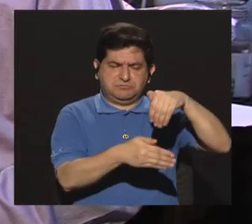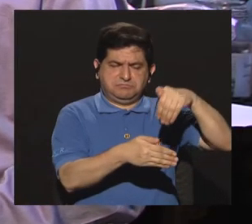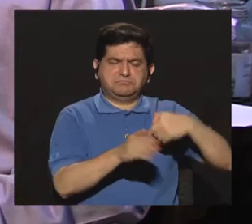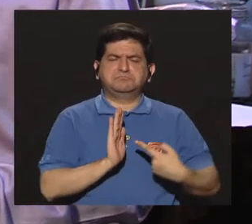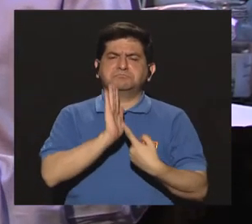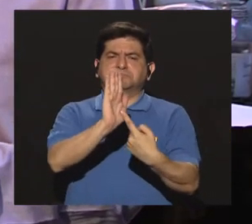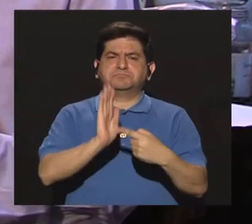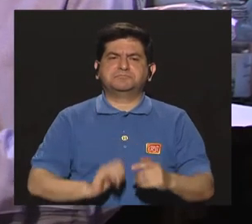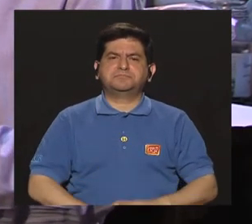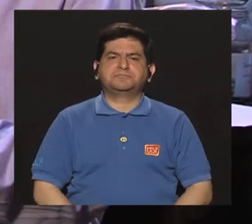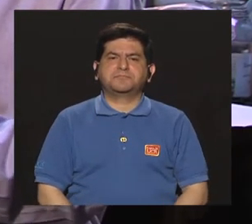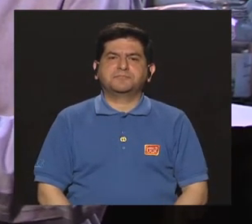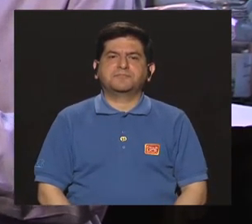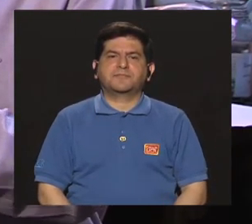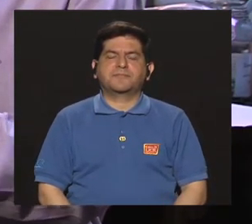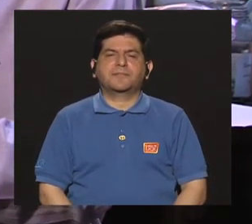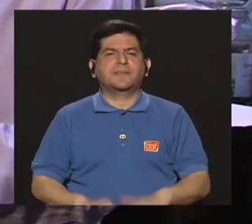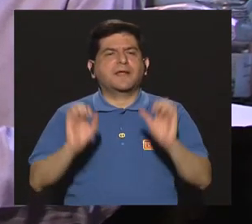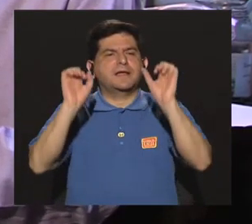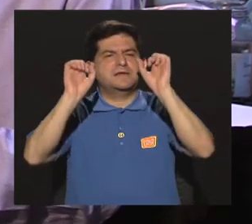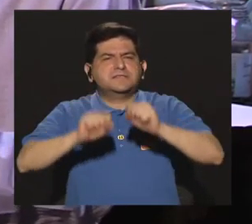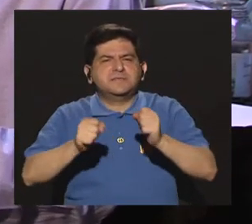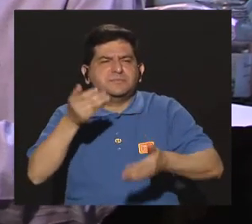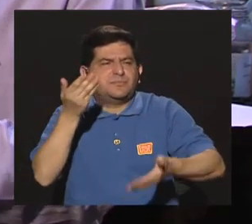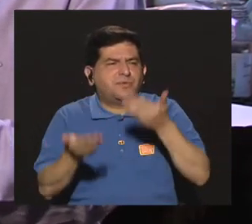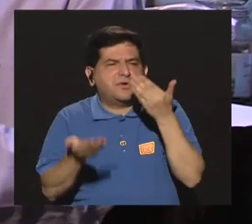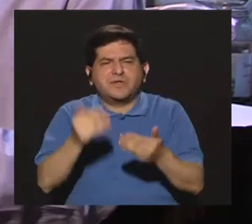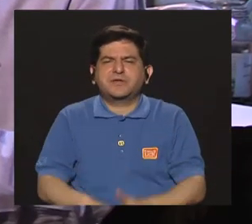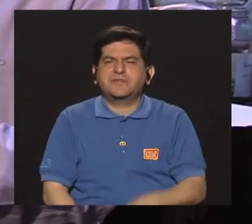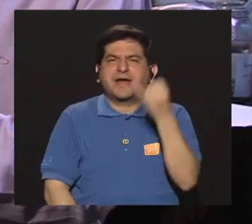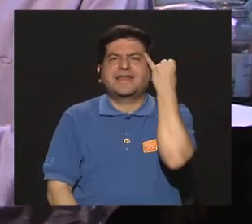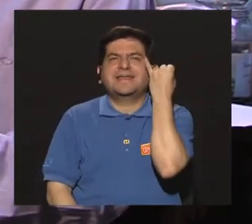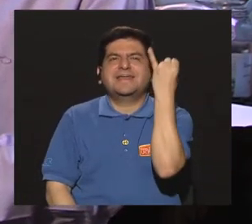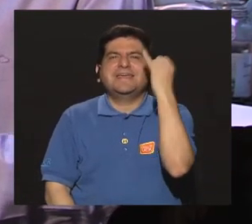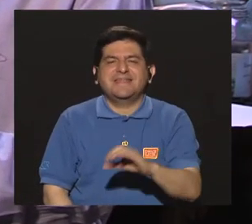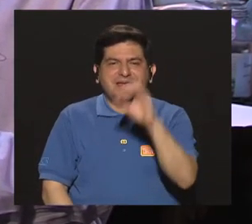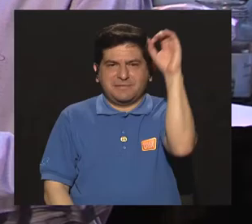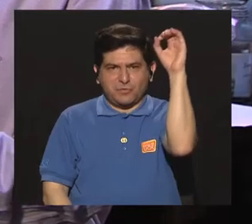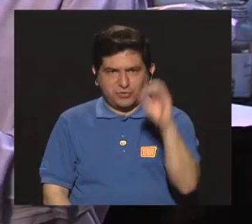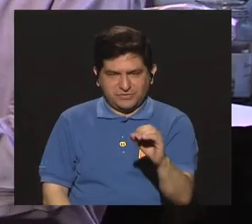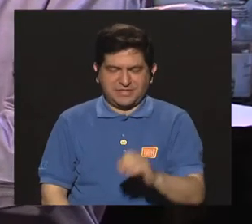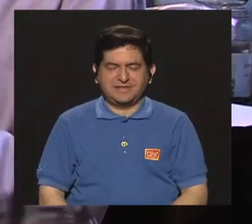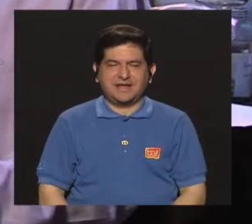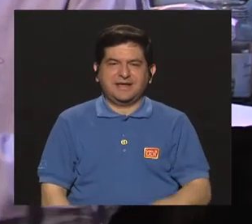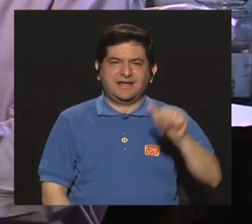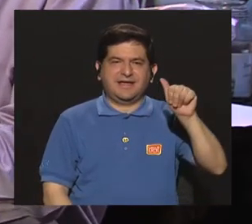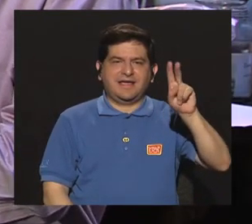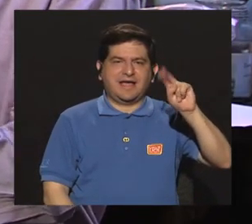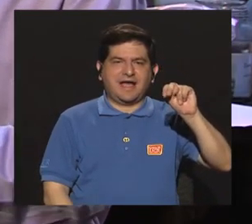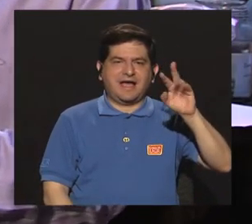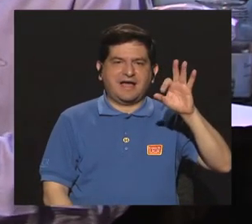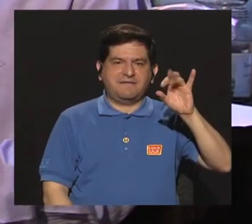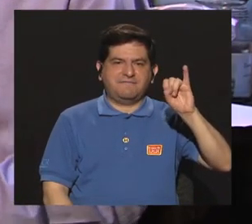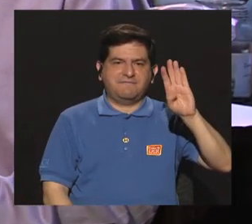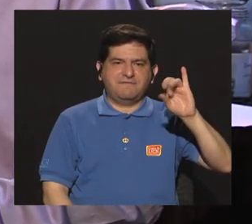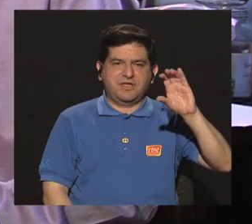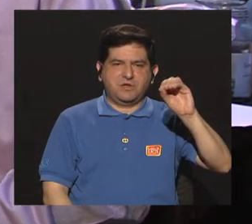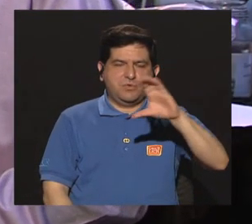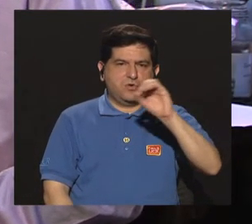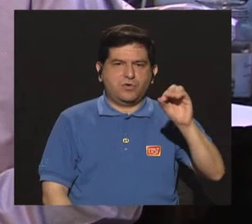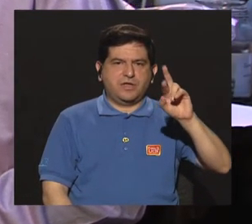vamos a ver si pudiéramos dar una aproximación de porcentaje de anfibios y reptiles que podríamos